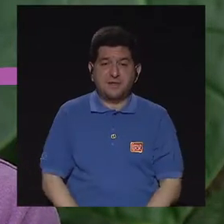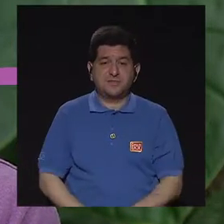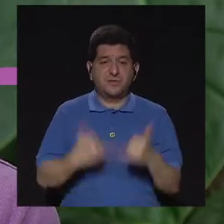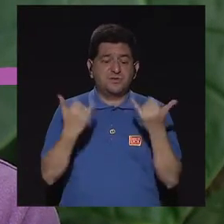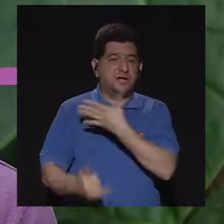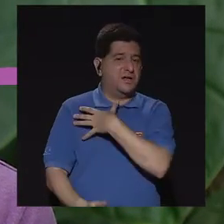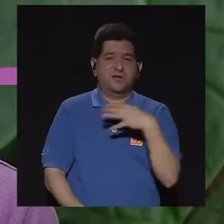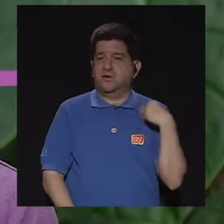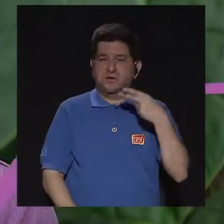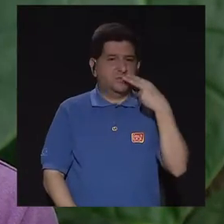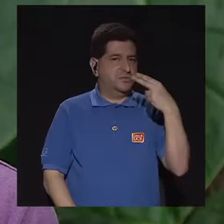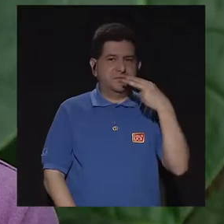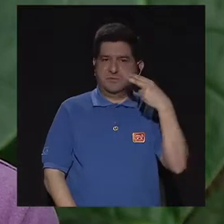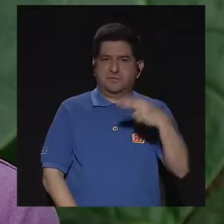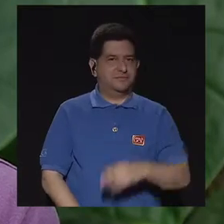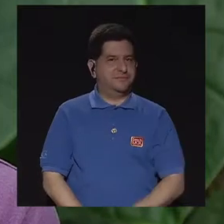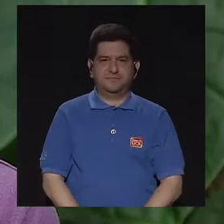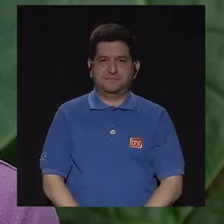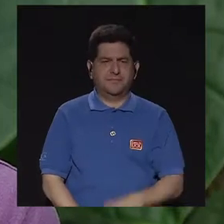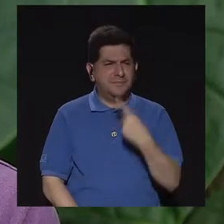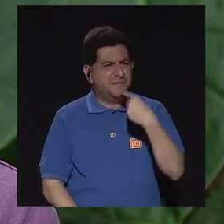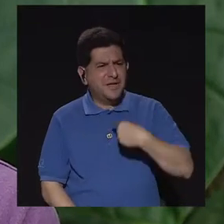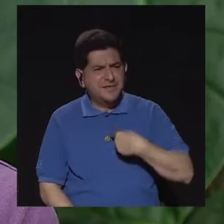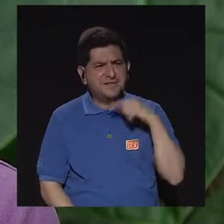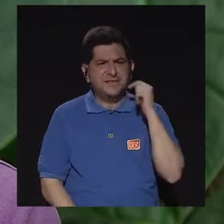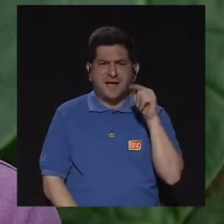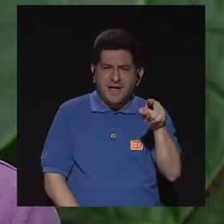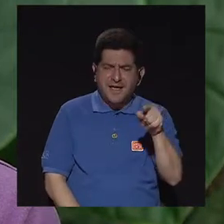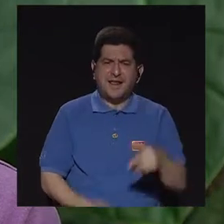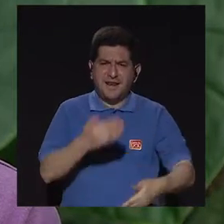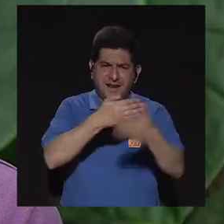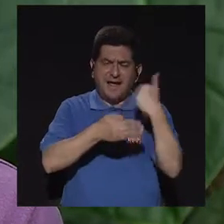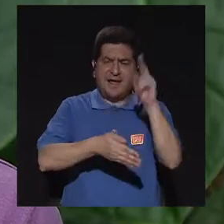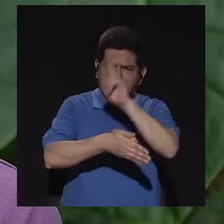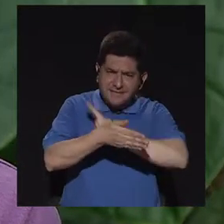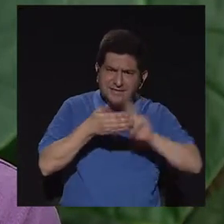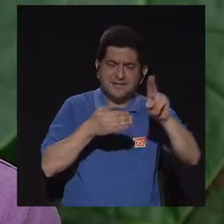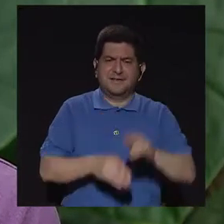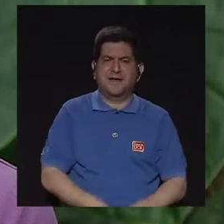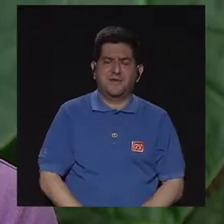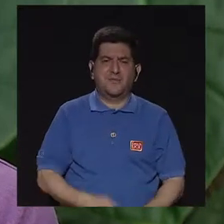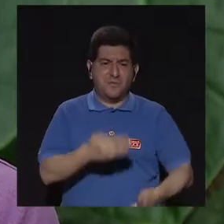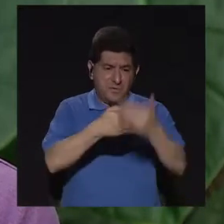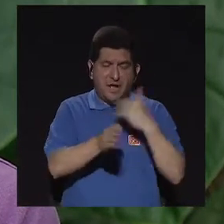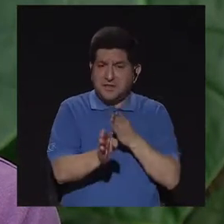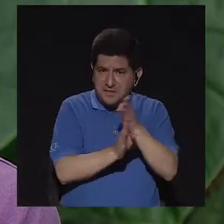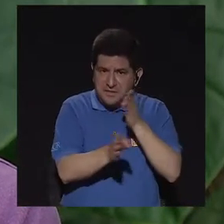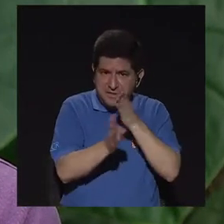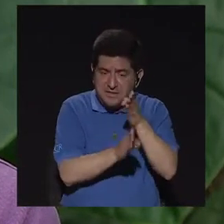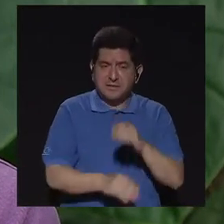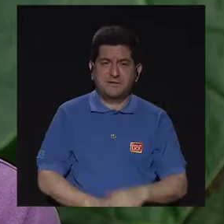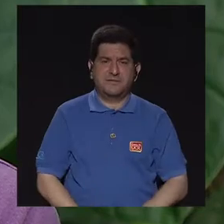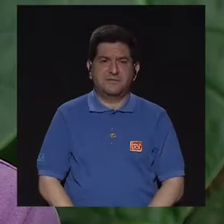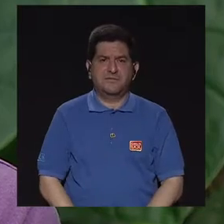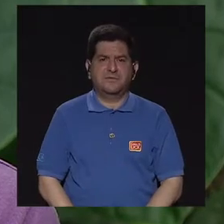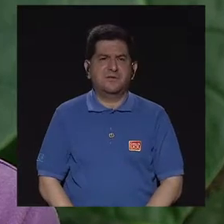han perdido el gusto al cigarro, por ejemplo. Él me comentaba que cuando él estaba en la U, antes, en su carrera anterior,